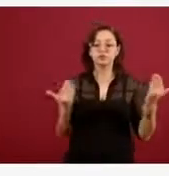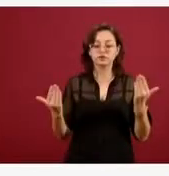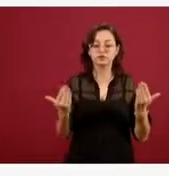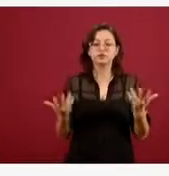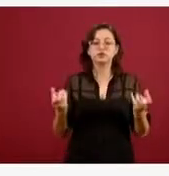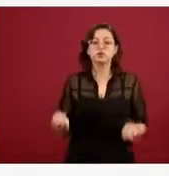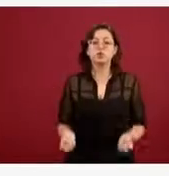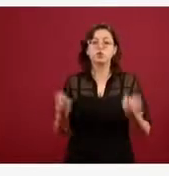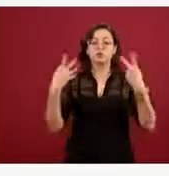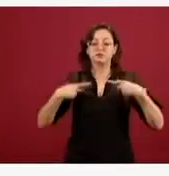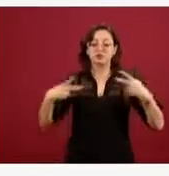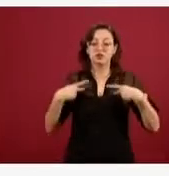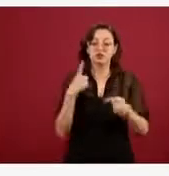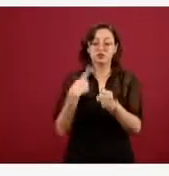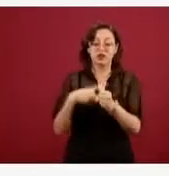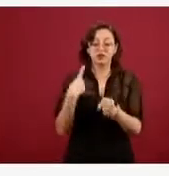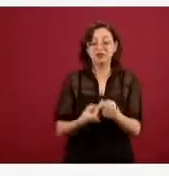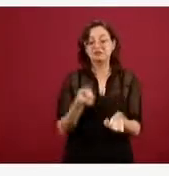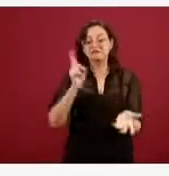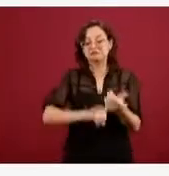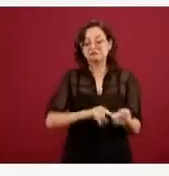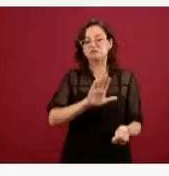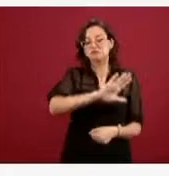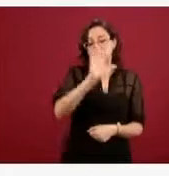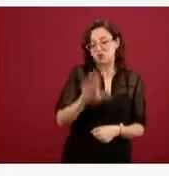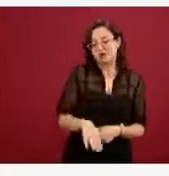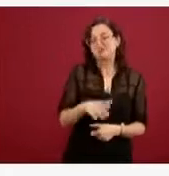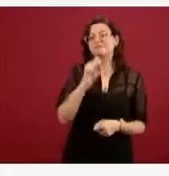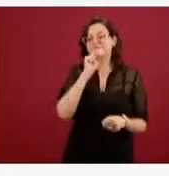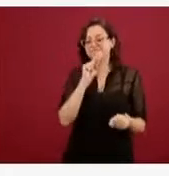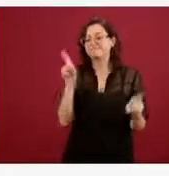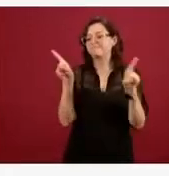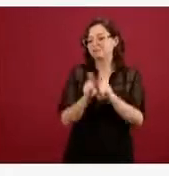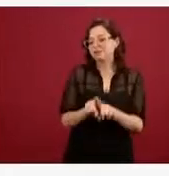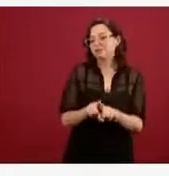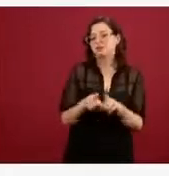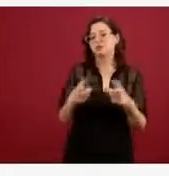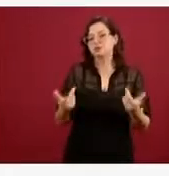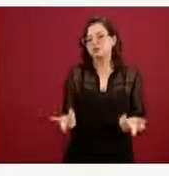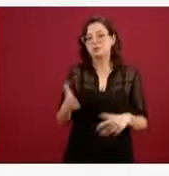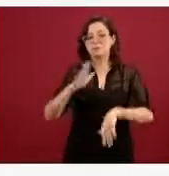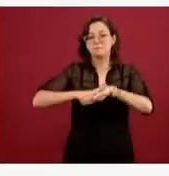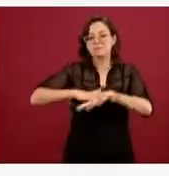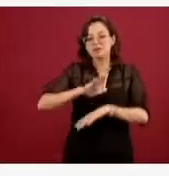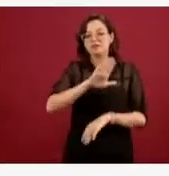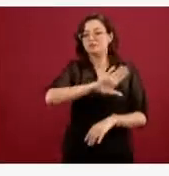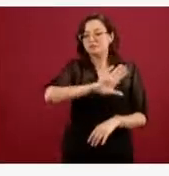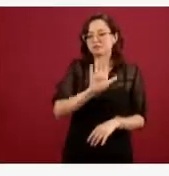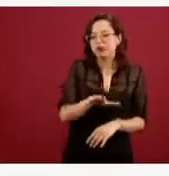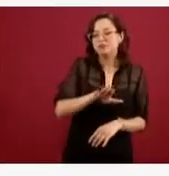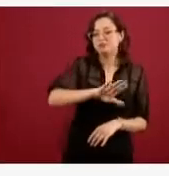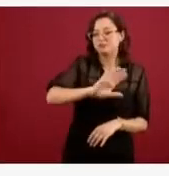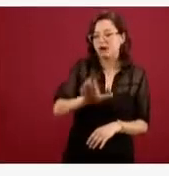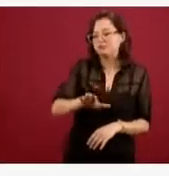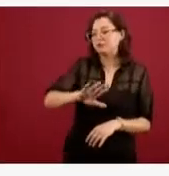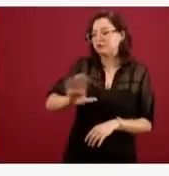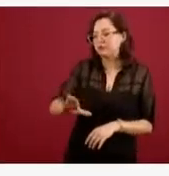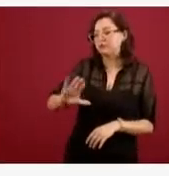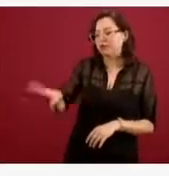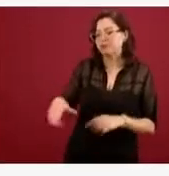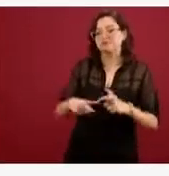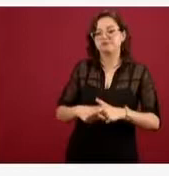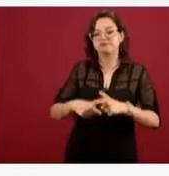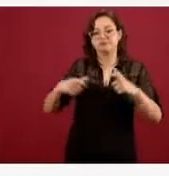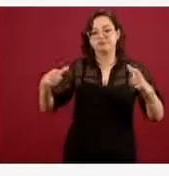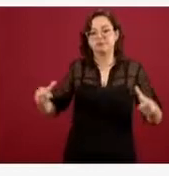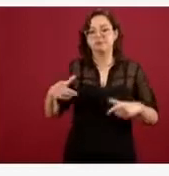letalidad cómo en función de la edad también ocurren más defunciones y por lo tanto se incrementa la letalidad en relación